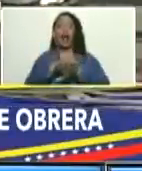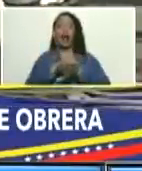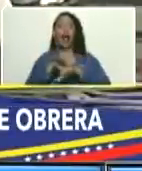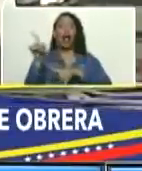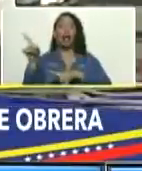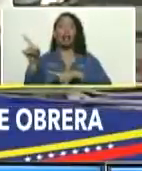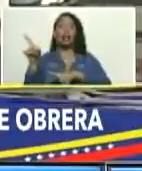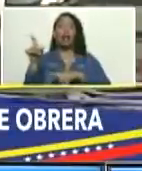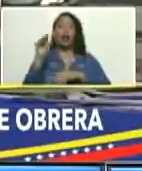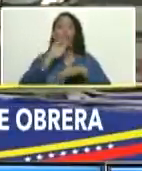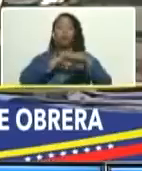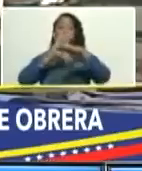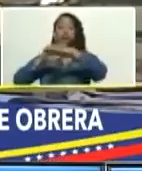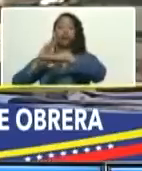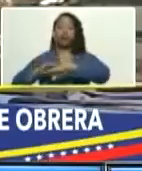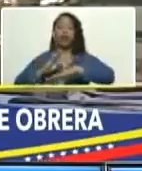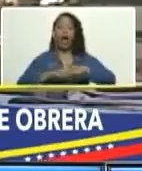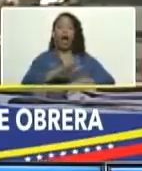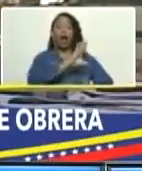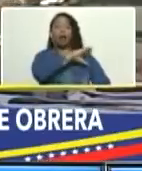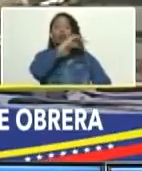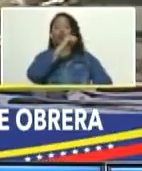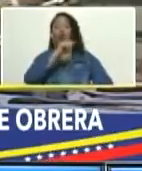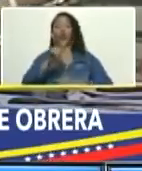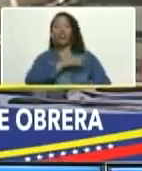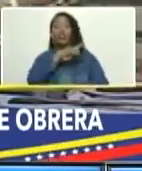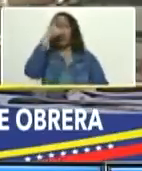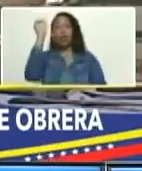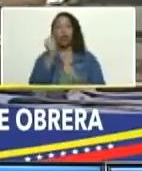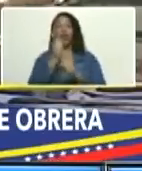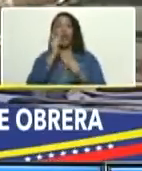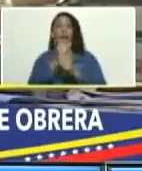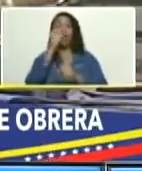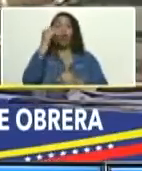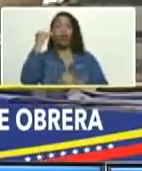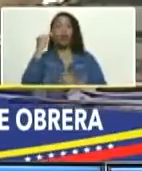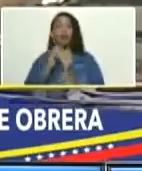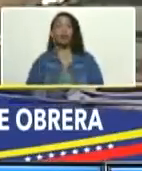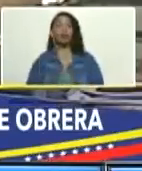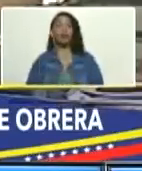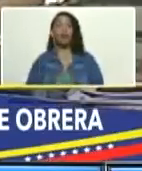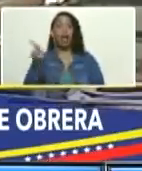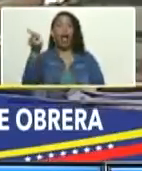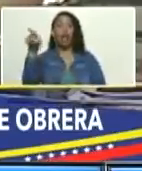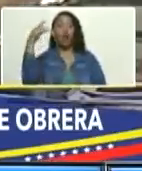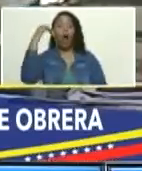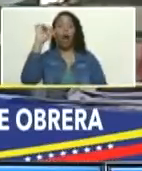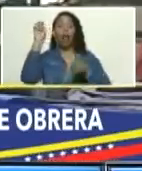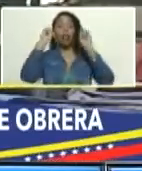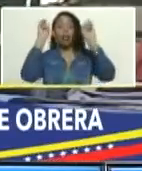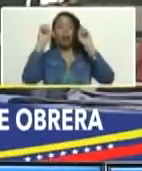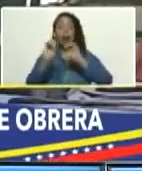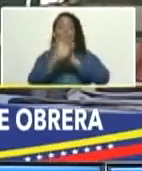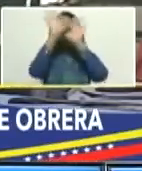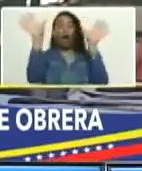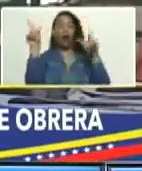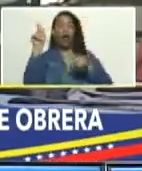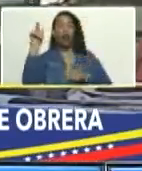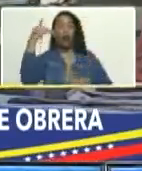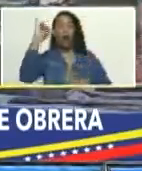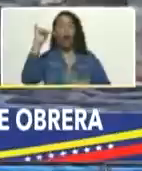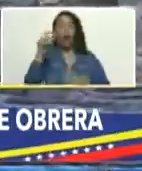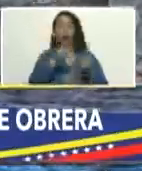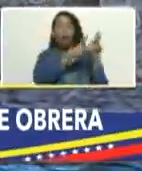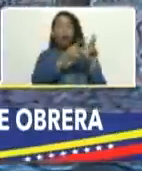Jesús Martínez, convócate al rector de la Universidad de los Trabajadores, Jesús Rivero. Ellos tienen el concepto claro, ellos tienen los